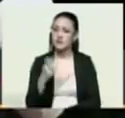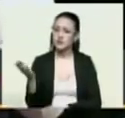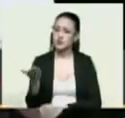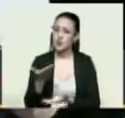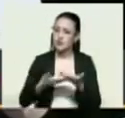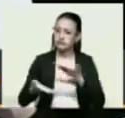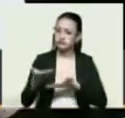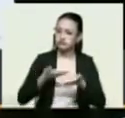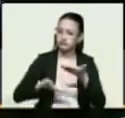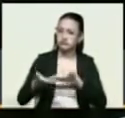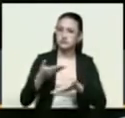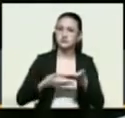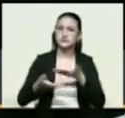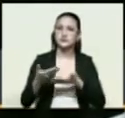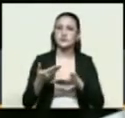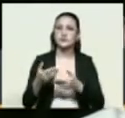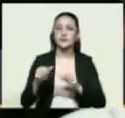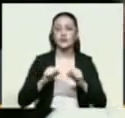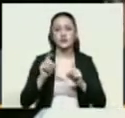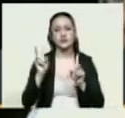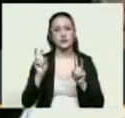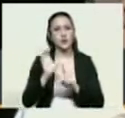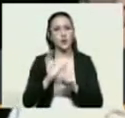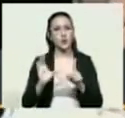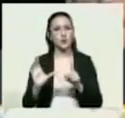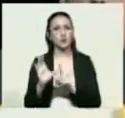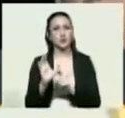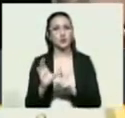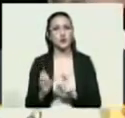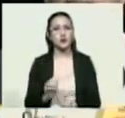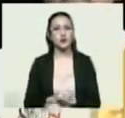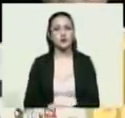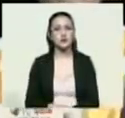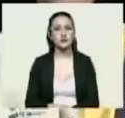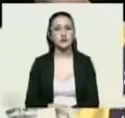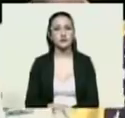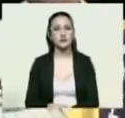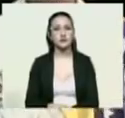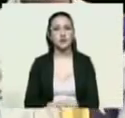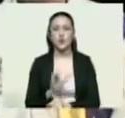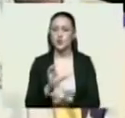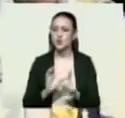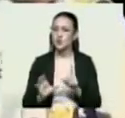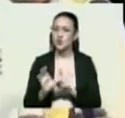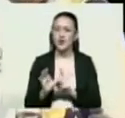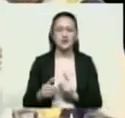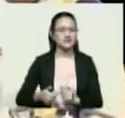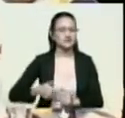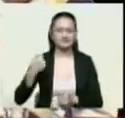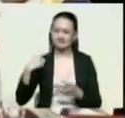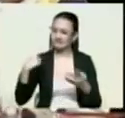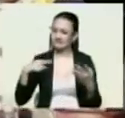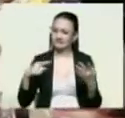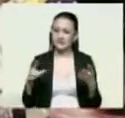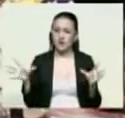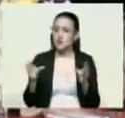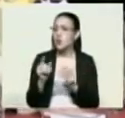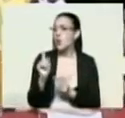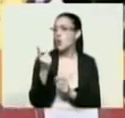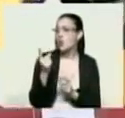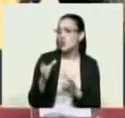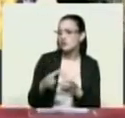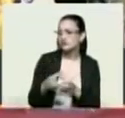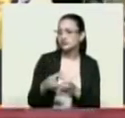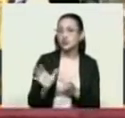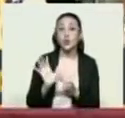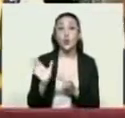compartimientos estancos en la gestión cultural. La cultura es mucho más que la gestión cultural. La cultura no se encierra en un escenario, en una sala como